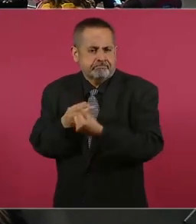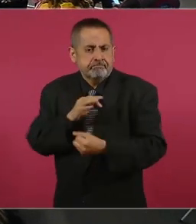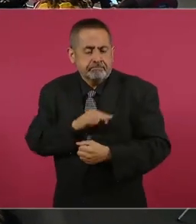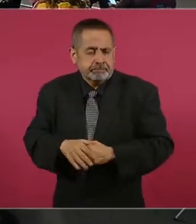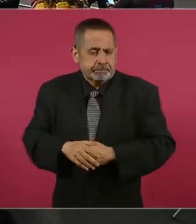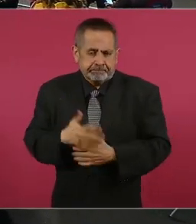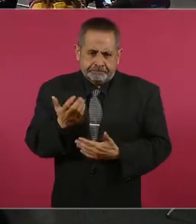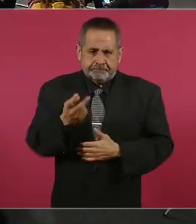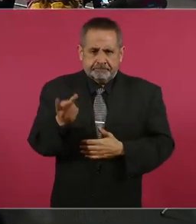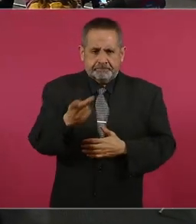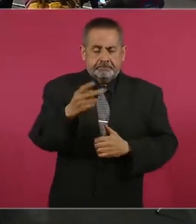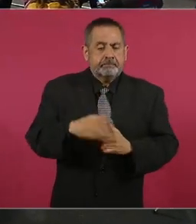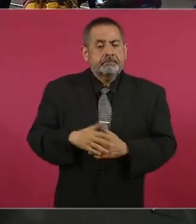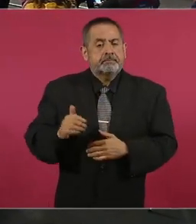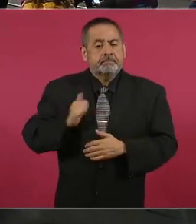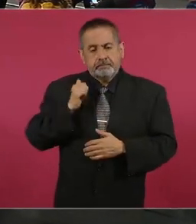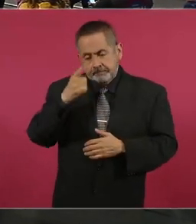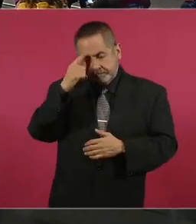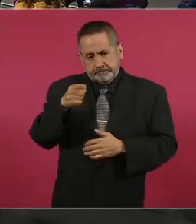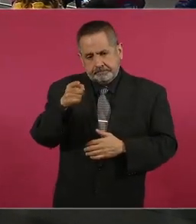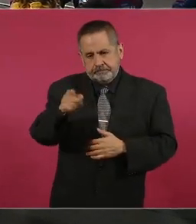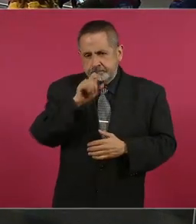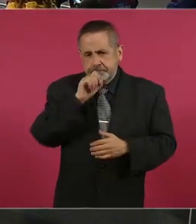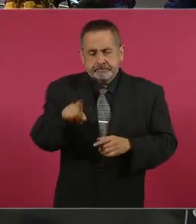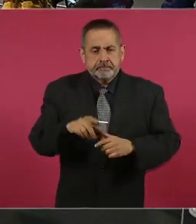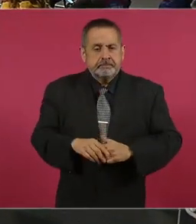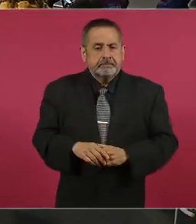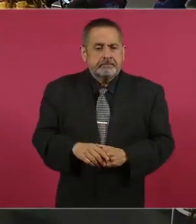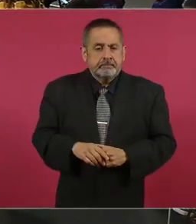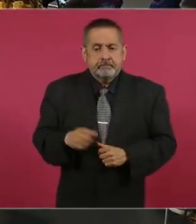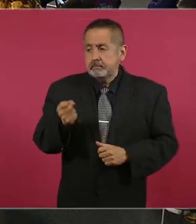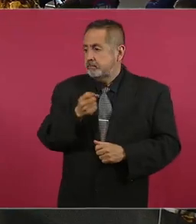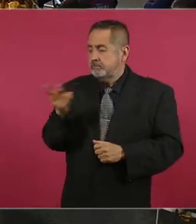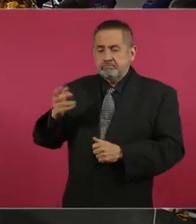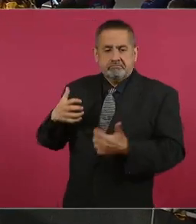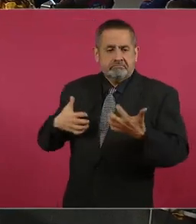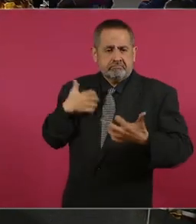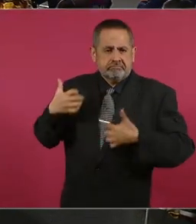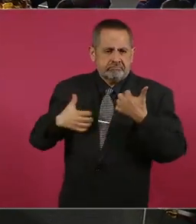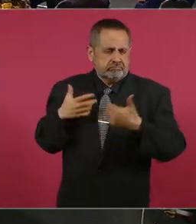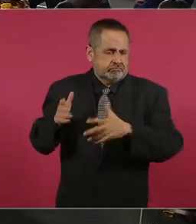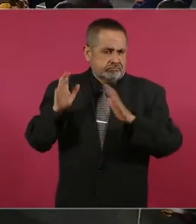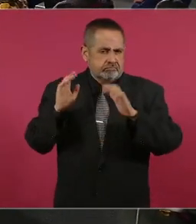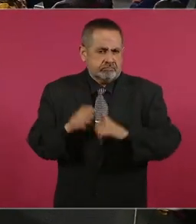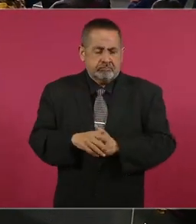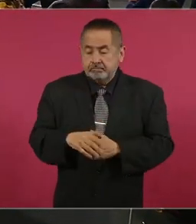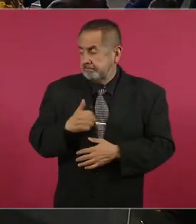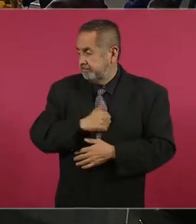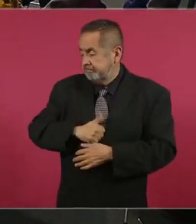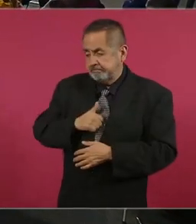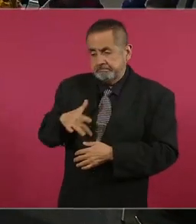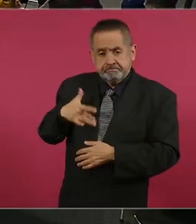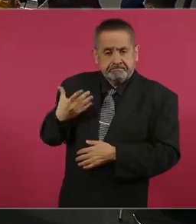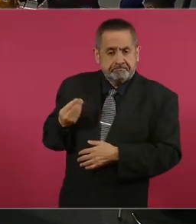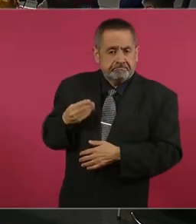pregunta y aprovecho también, aunque algunos de mis compañeros se puedan enojar, cosa que lamento,